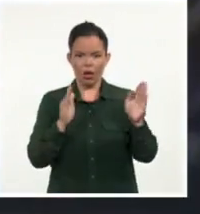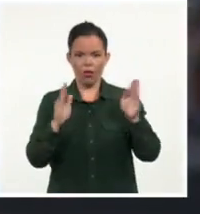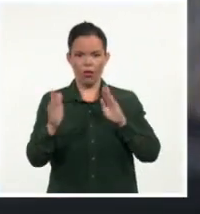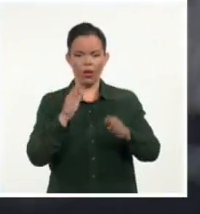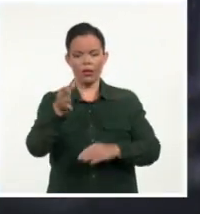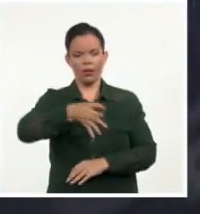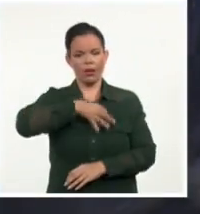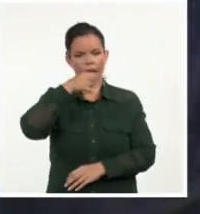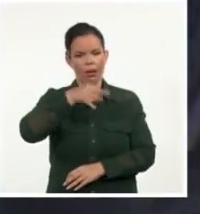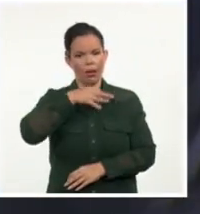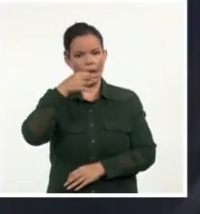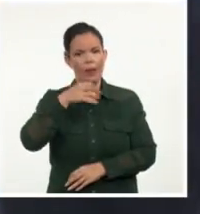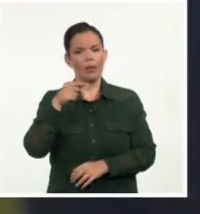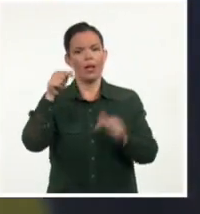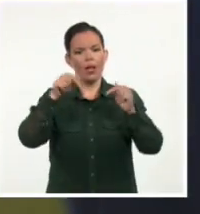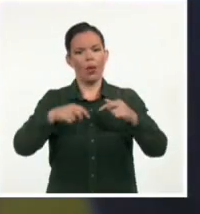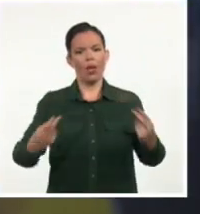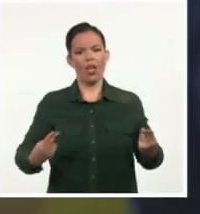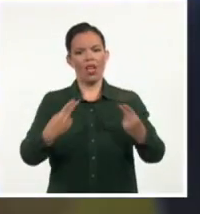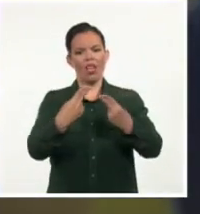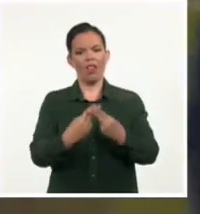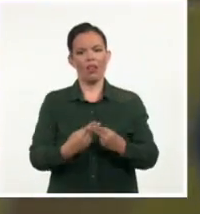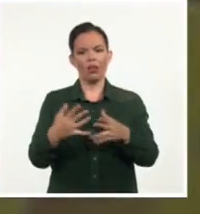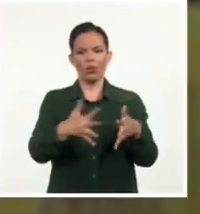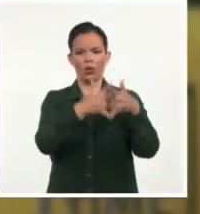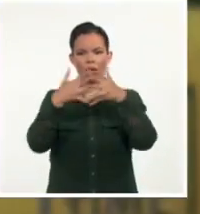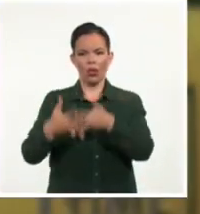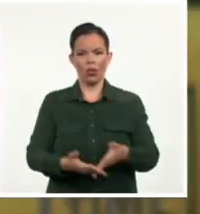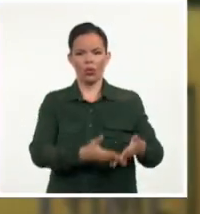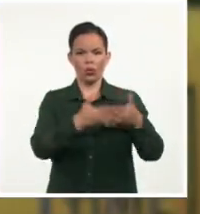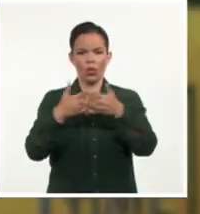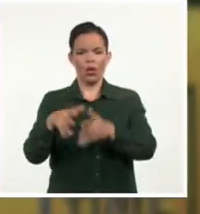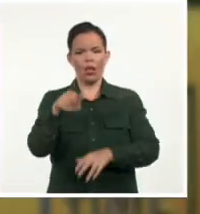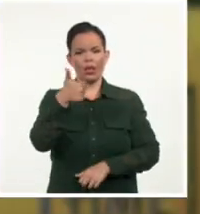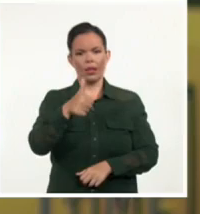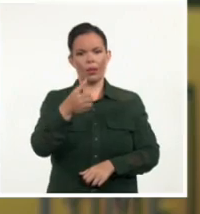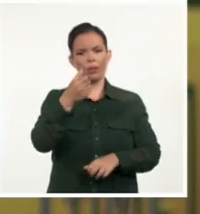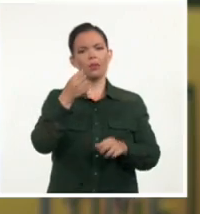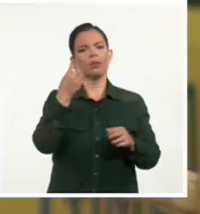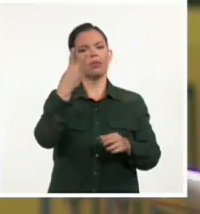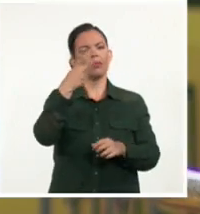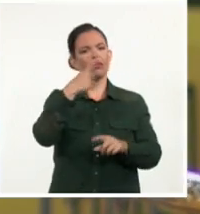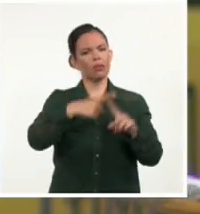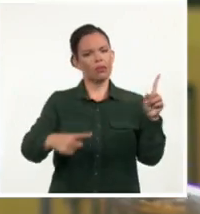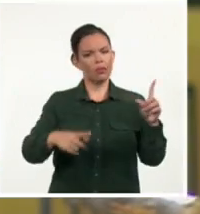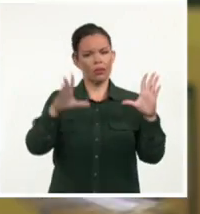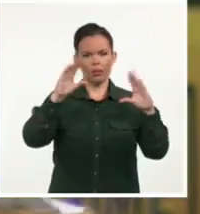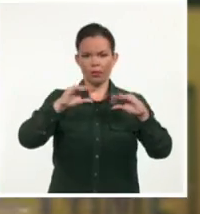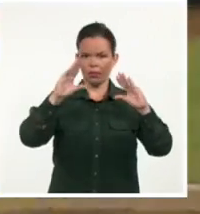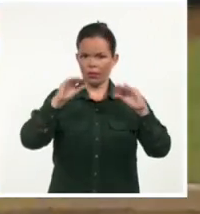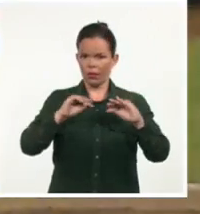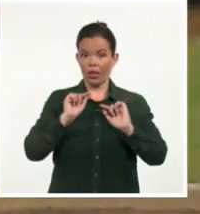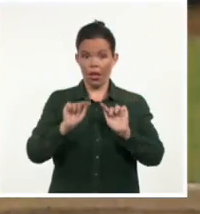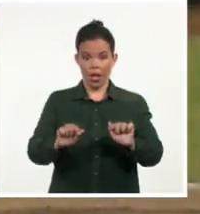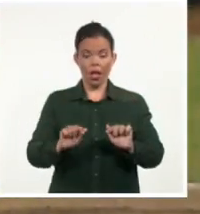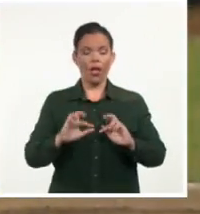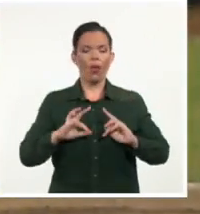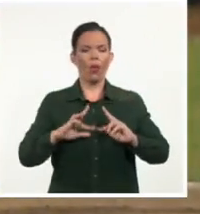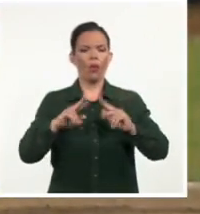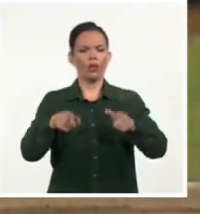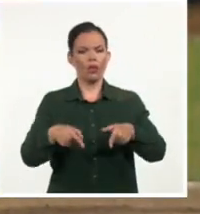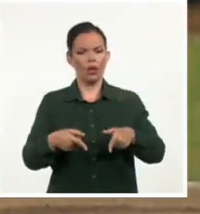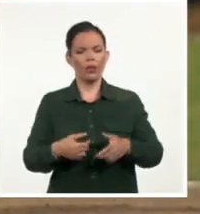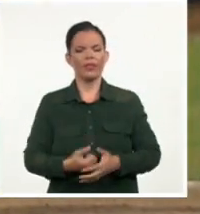se medirá a eeuu desde las 10 y 30 de la noche desafío para el cual el mentor alexander urkiola enviará al box a